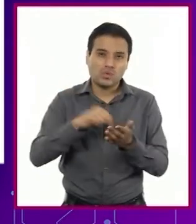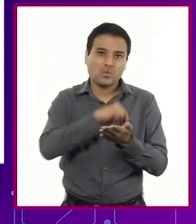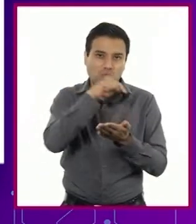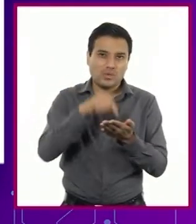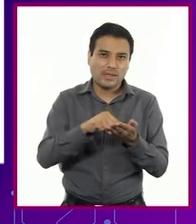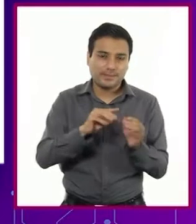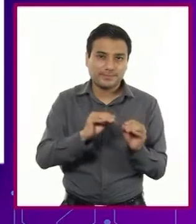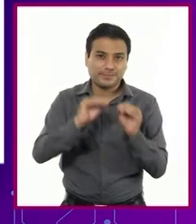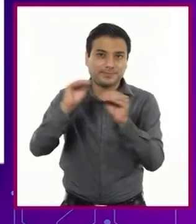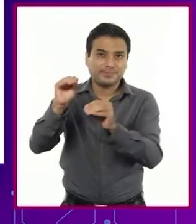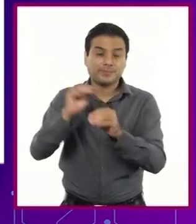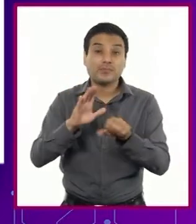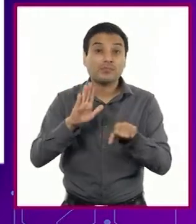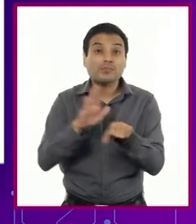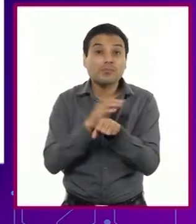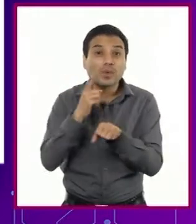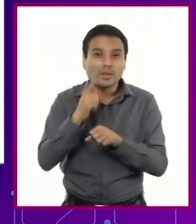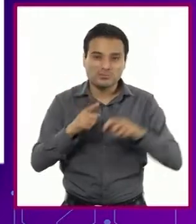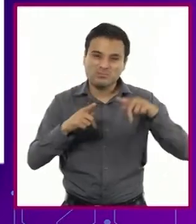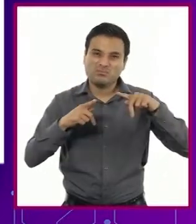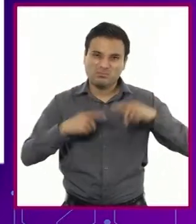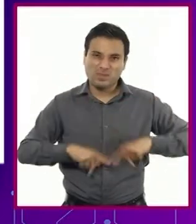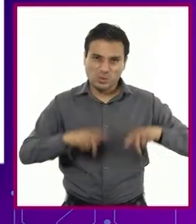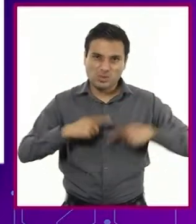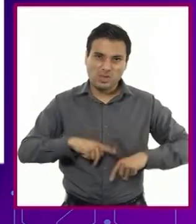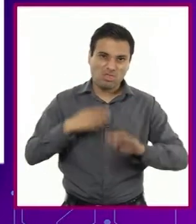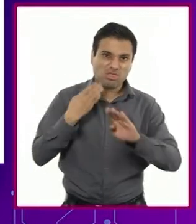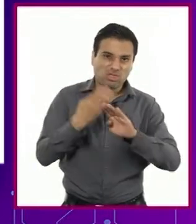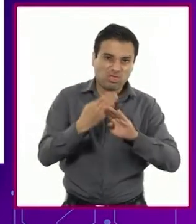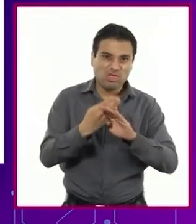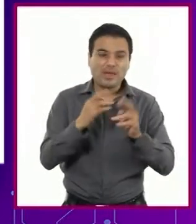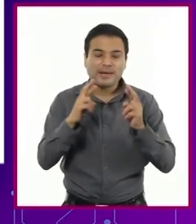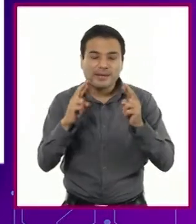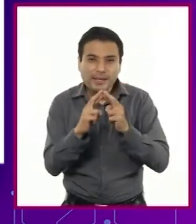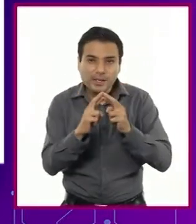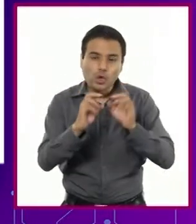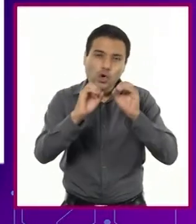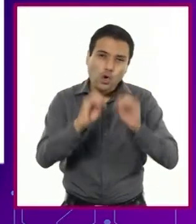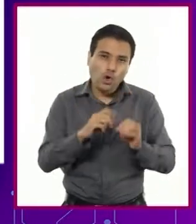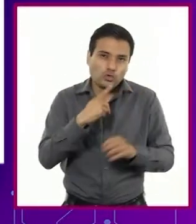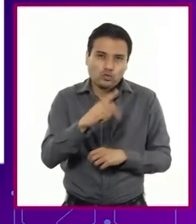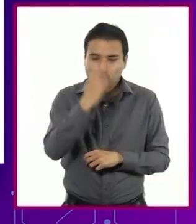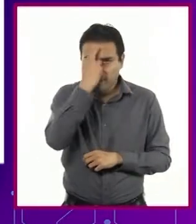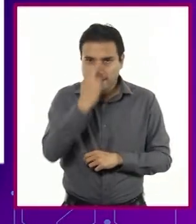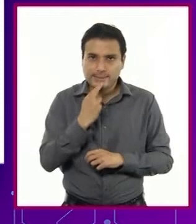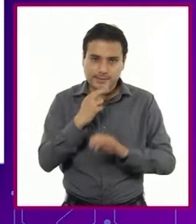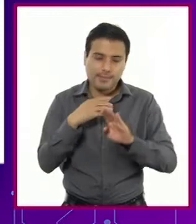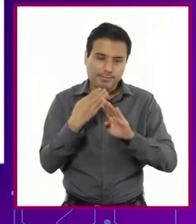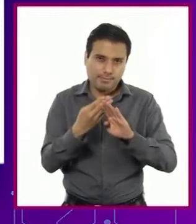países, debido a que son perseguidos por sus creencias religiosas o su origen racial.